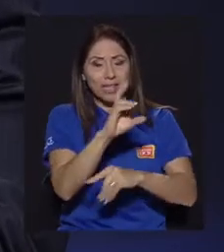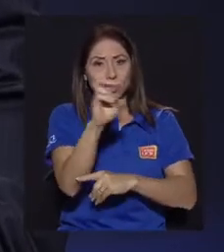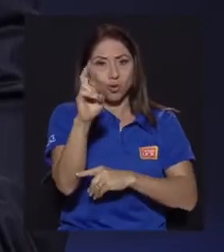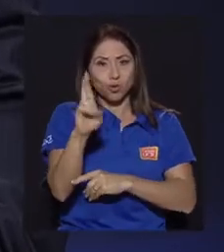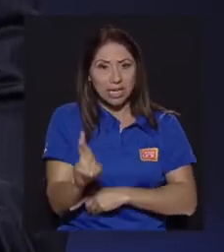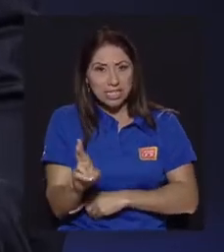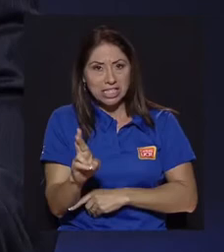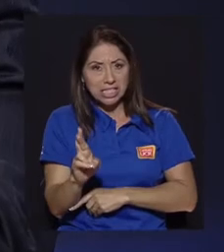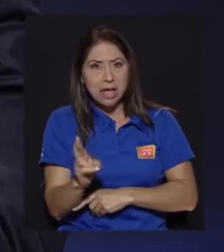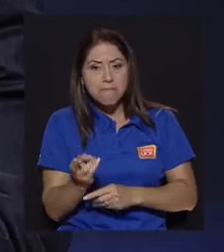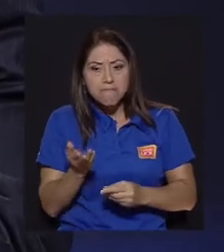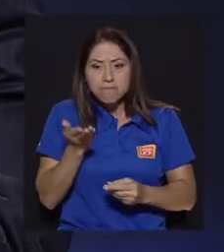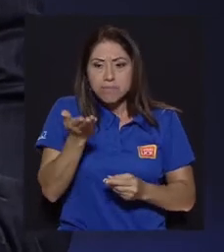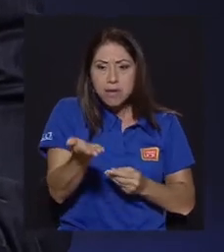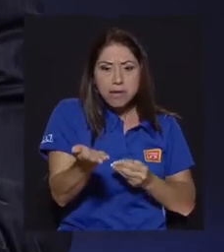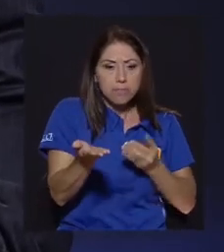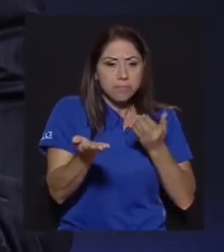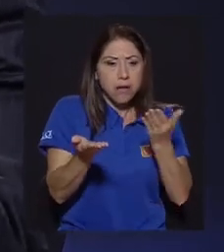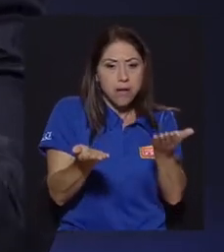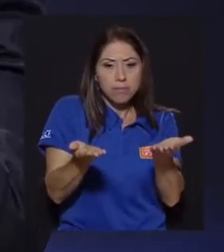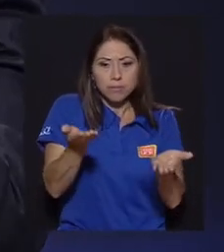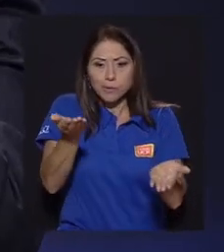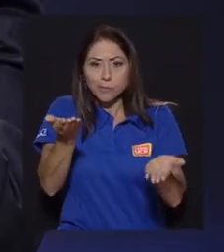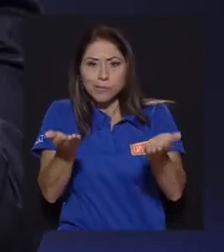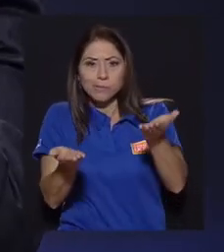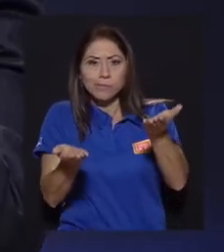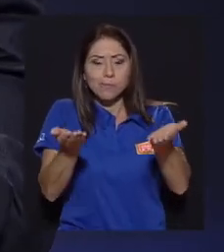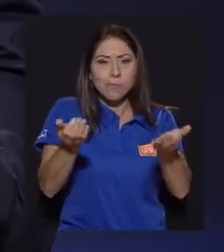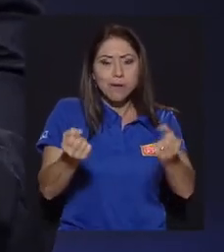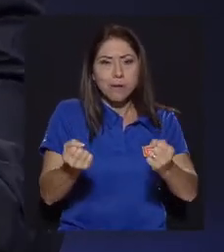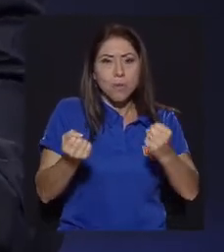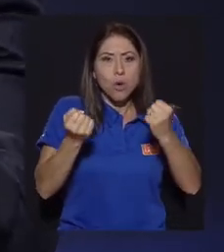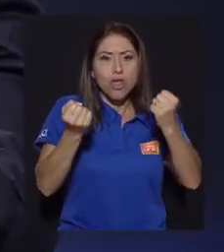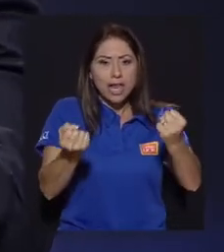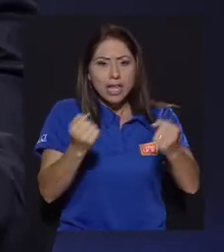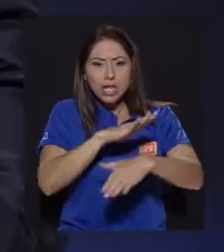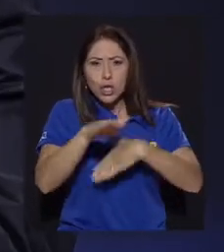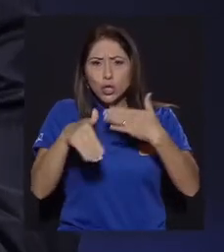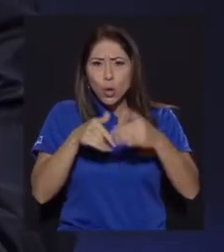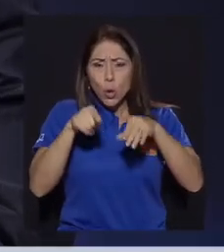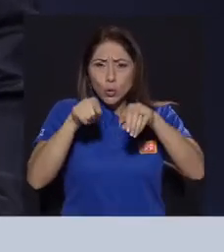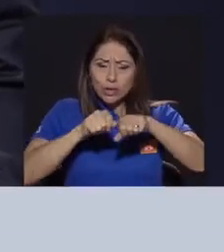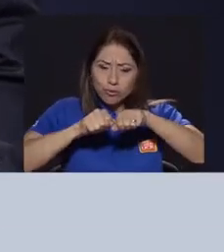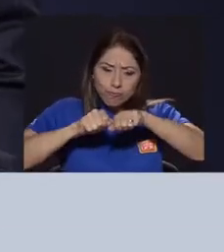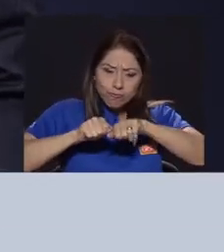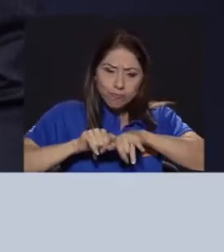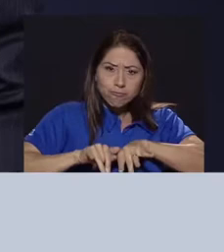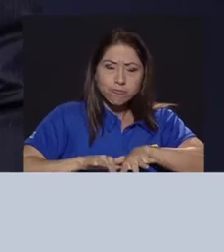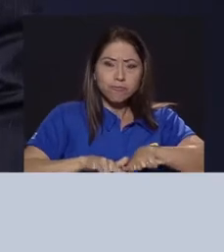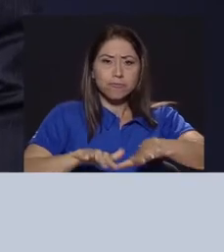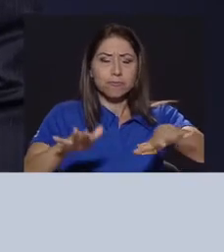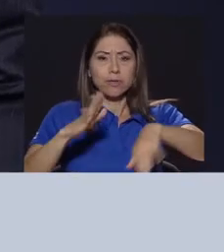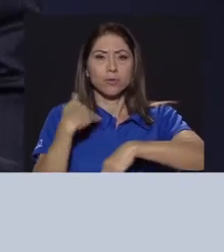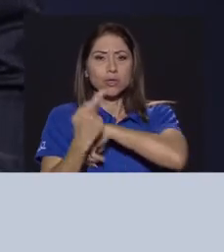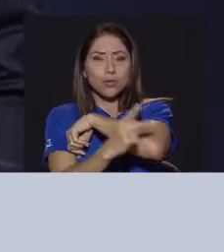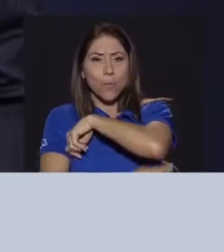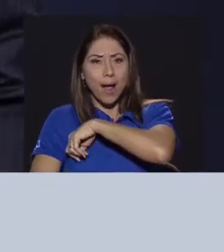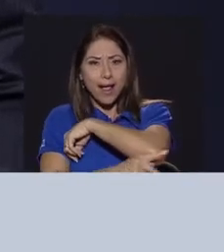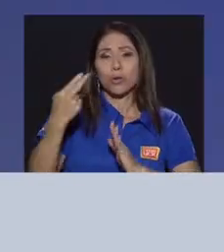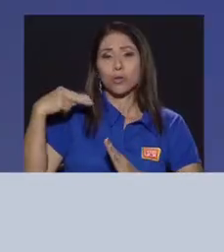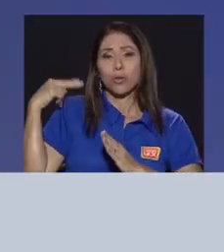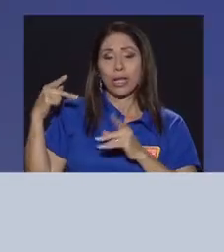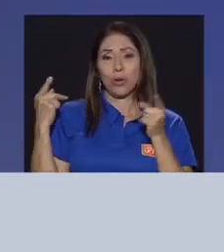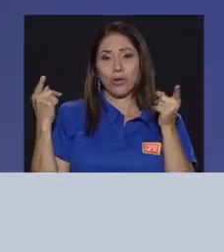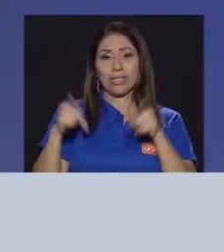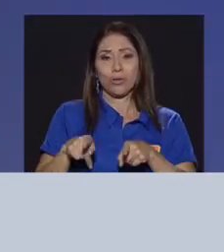y contrapesos, los balances en el poder, están sólidamente arraigados en nuestro país. Con nuestro